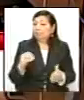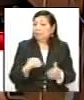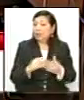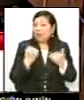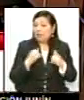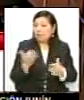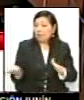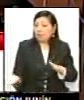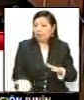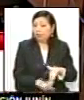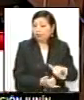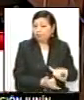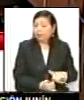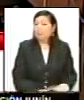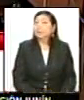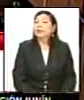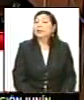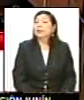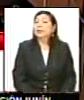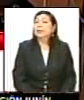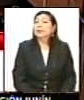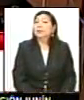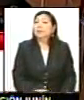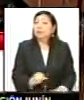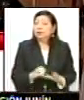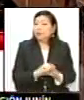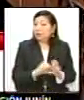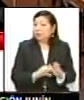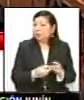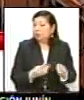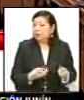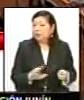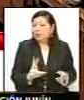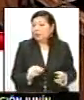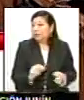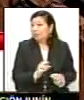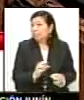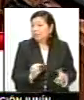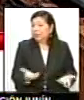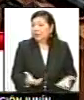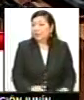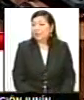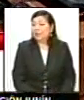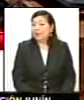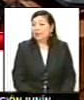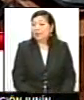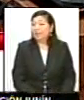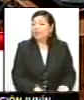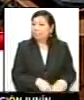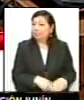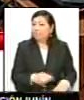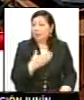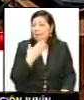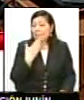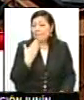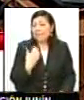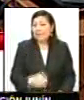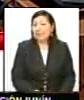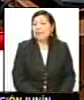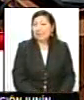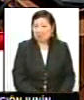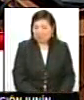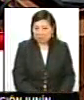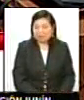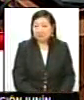informe del archivo este fundamento de la sustracción de la materia o no, porque como digo, para mi criterio debería excluirse. Está